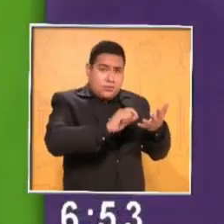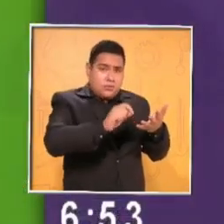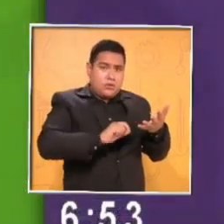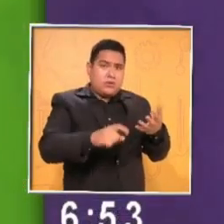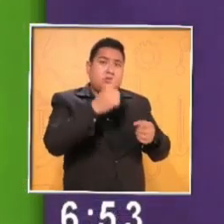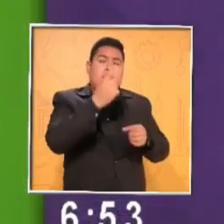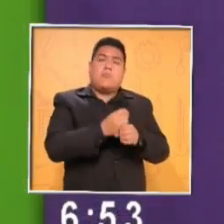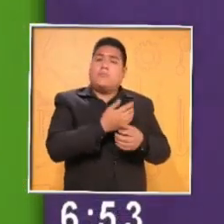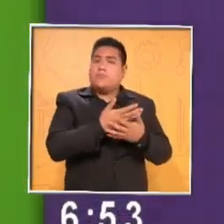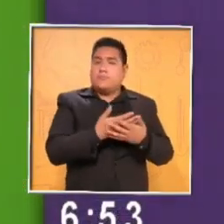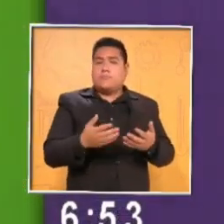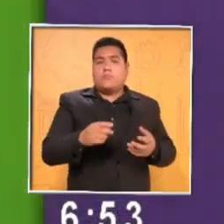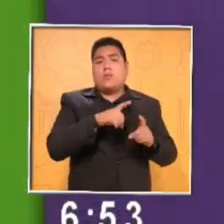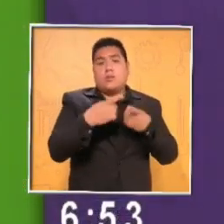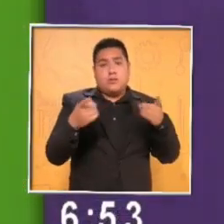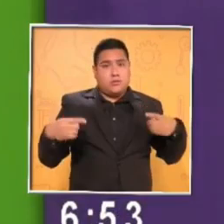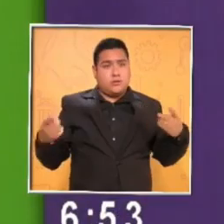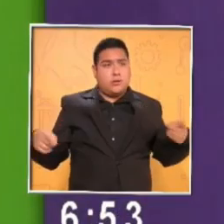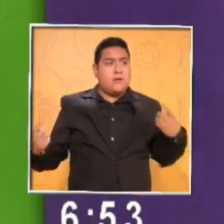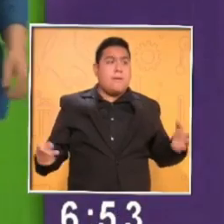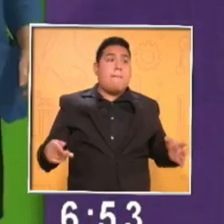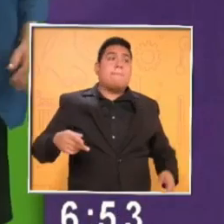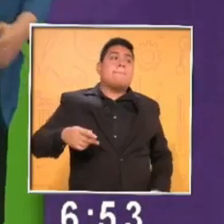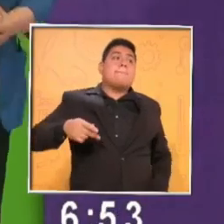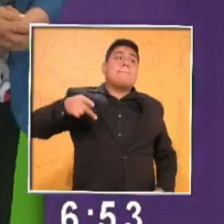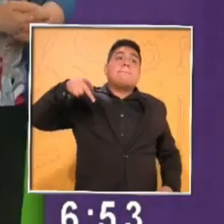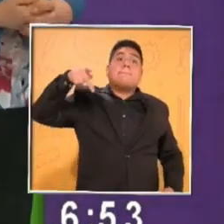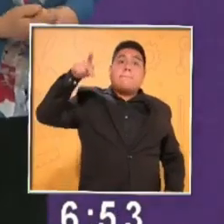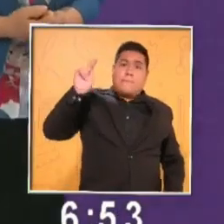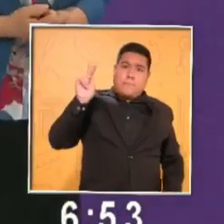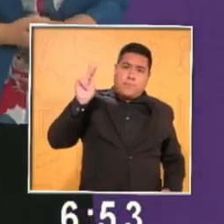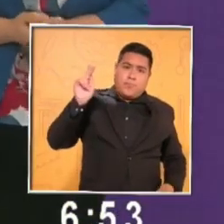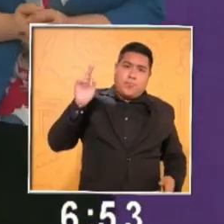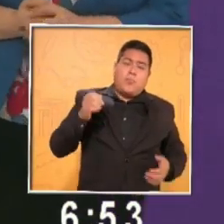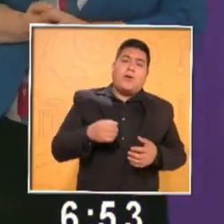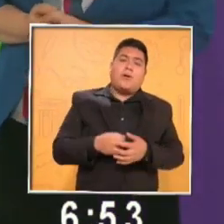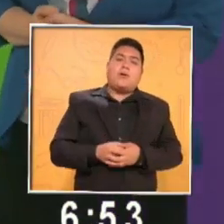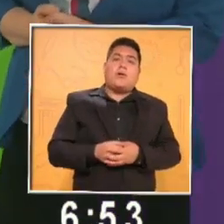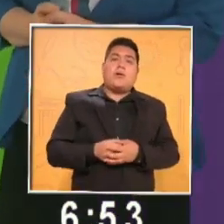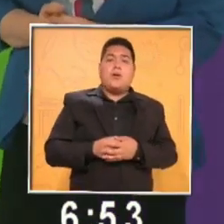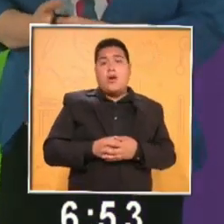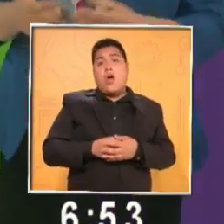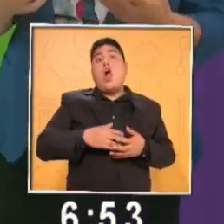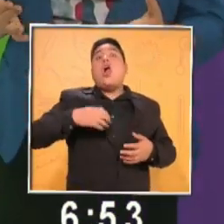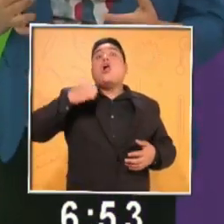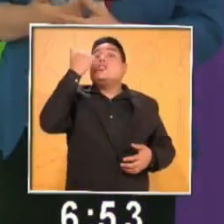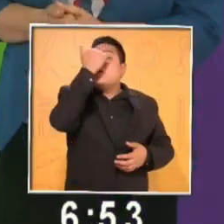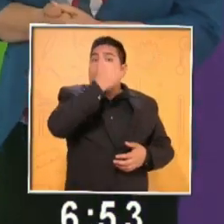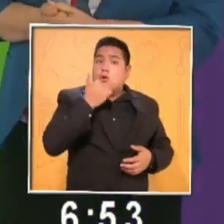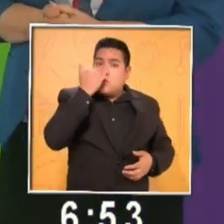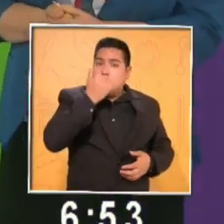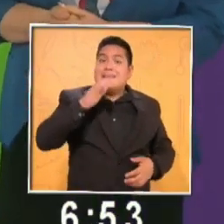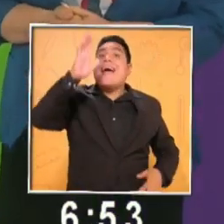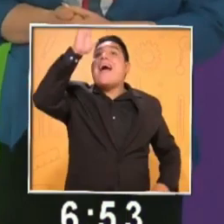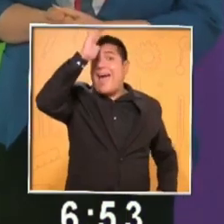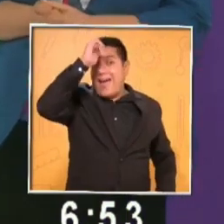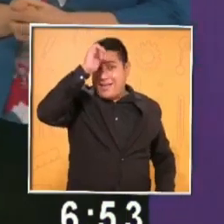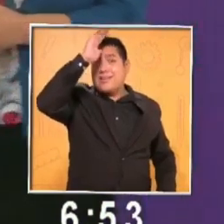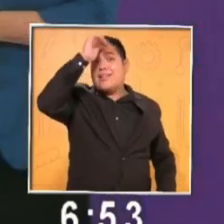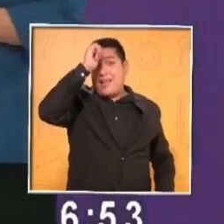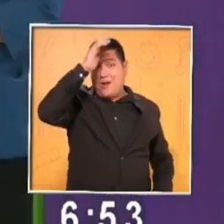desarrollo. Pero como no quiero dejar atrás a los alumnos que están a favor del uso del